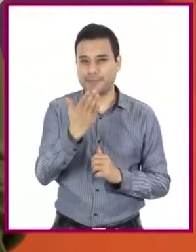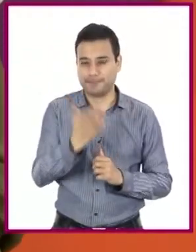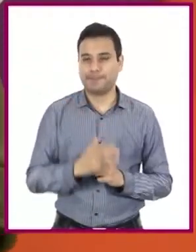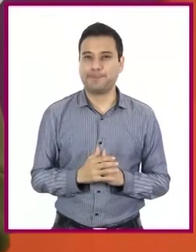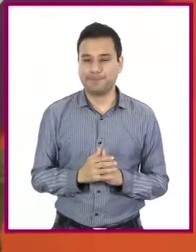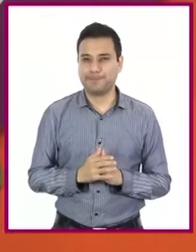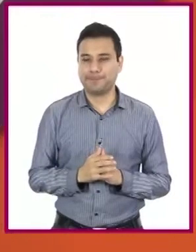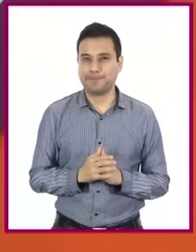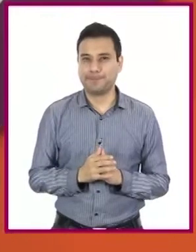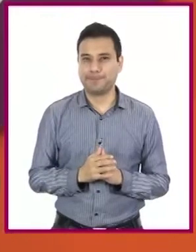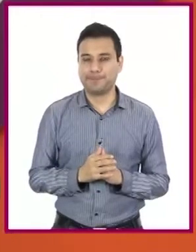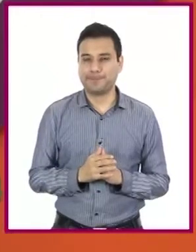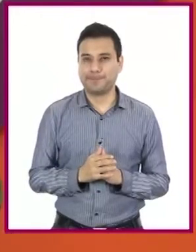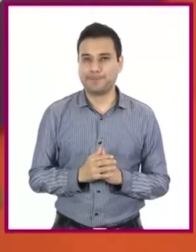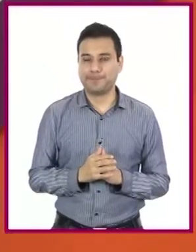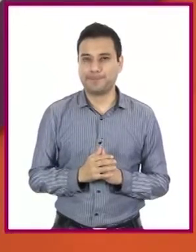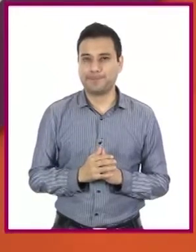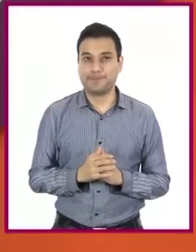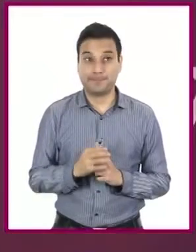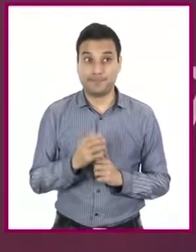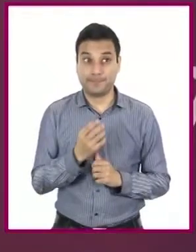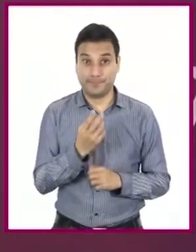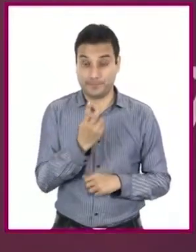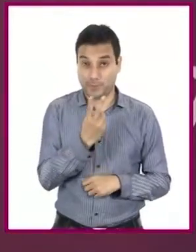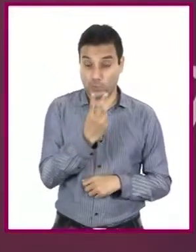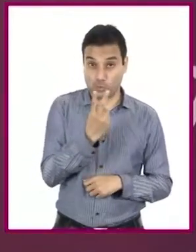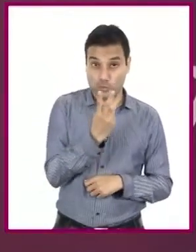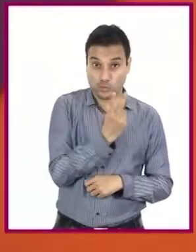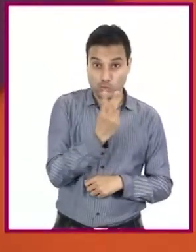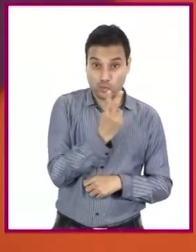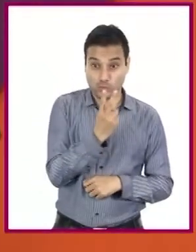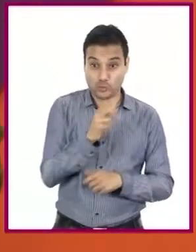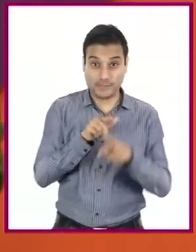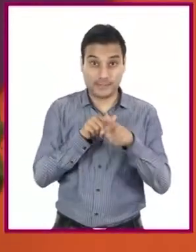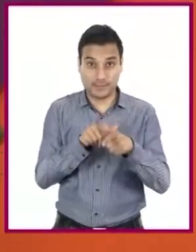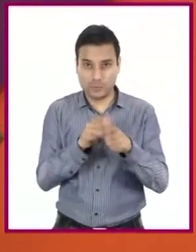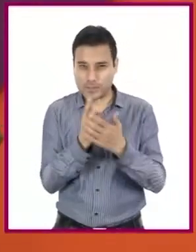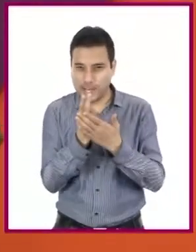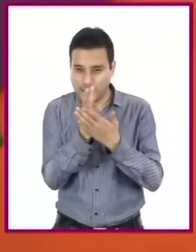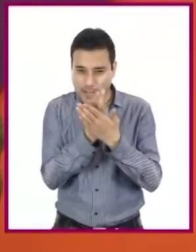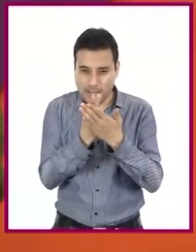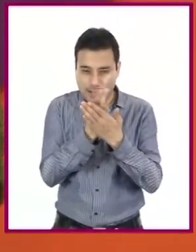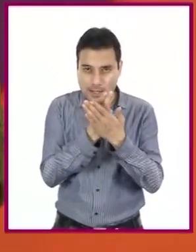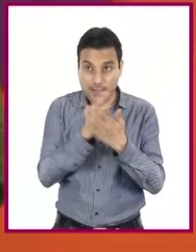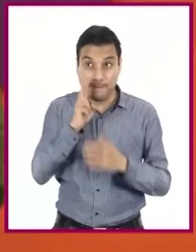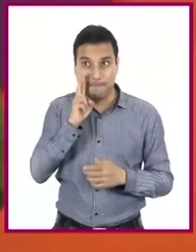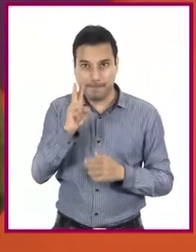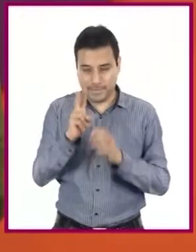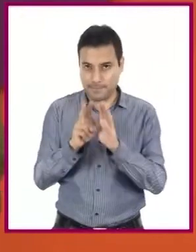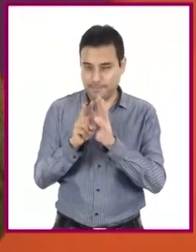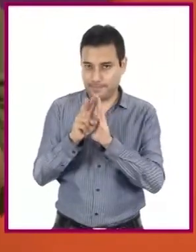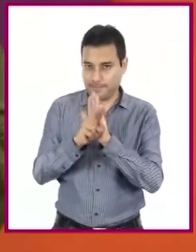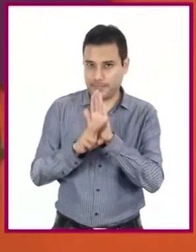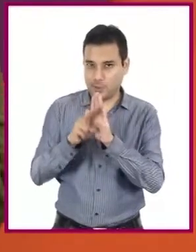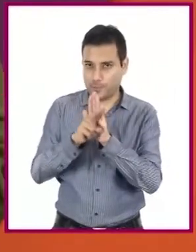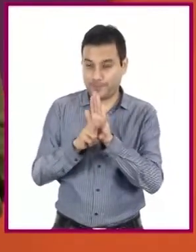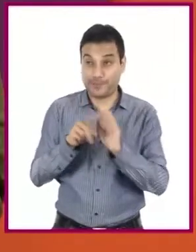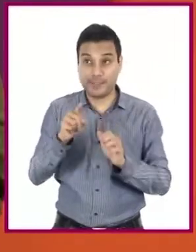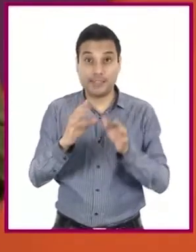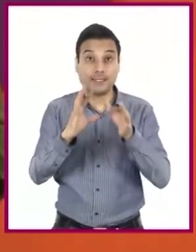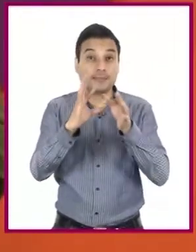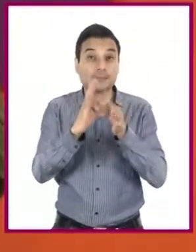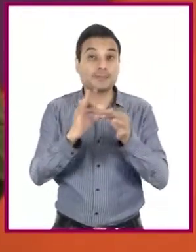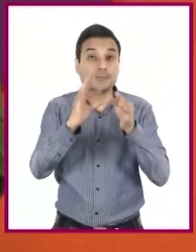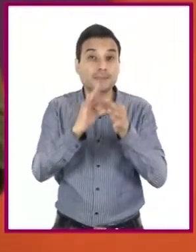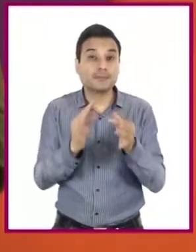Y mientras seguimos trabajando, Daniel, veamos un pequeño video en el que se nos da una idea